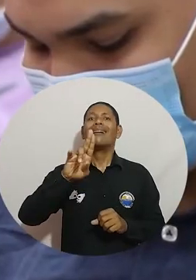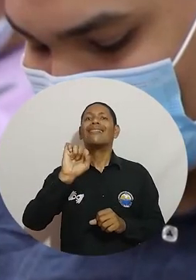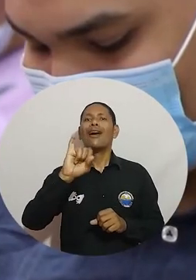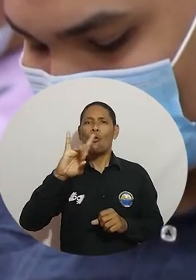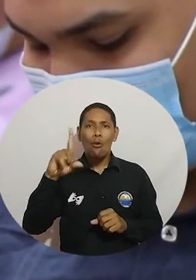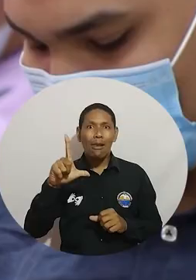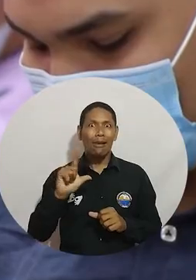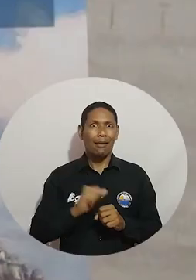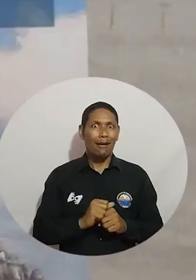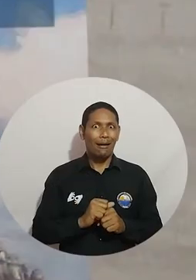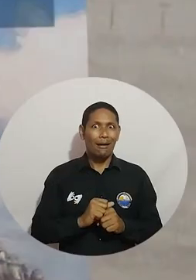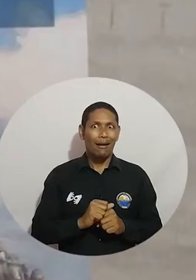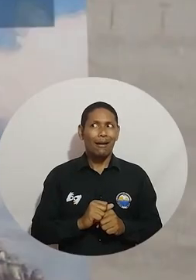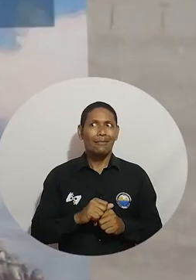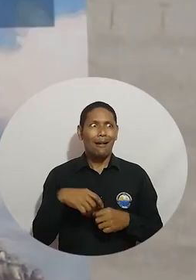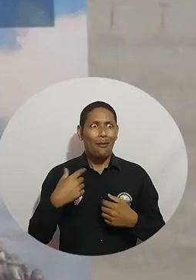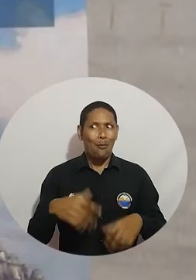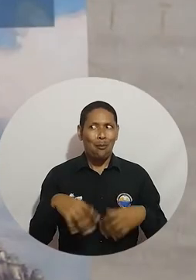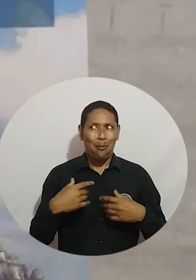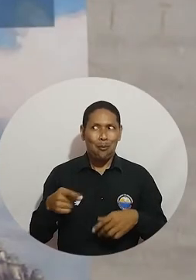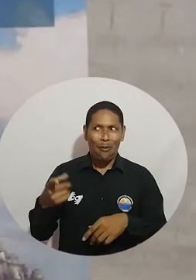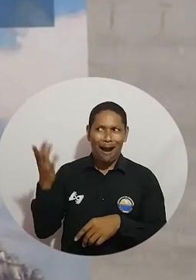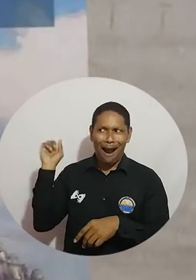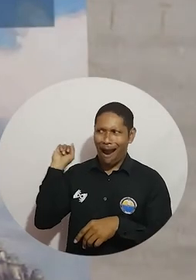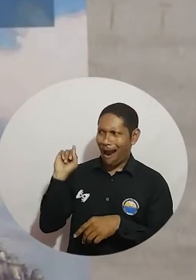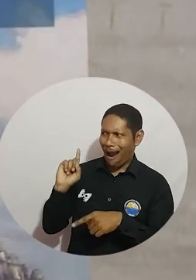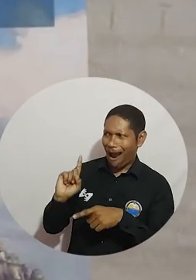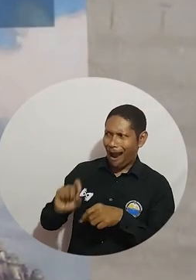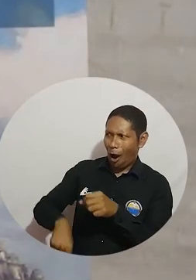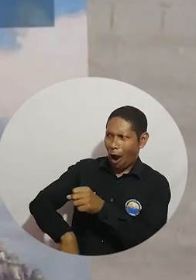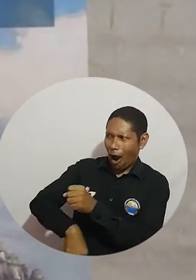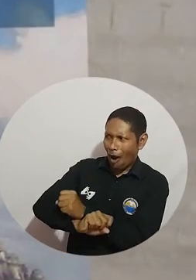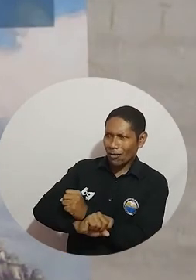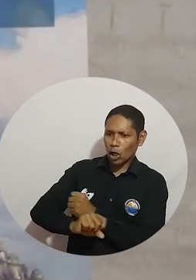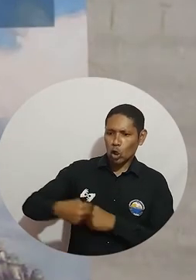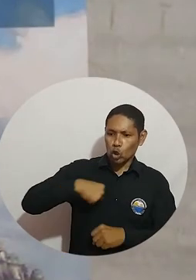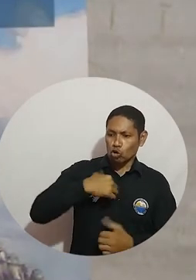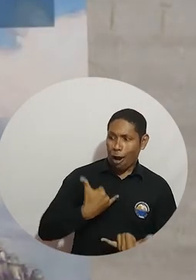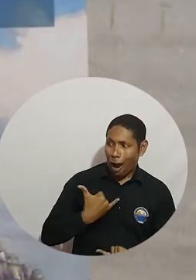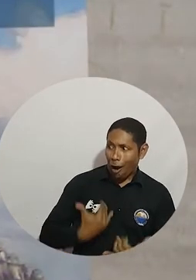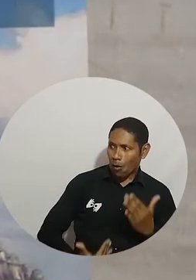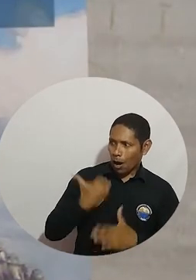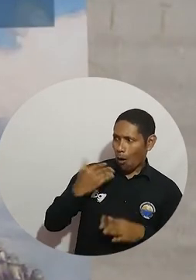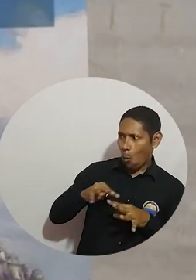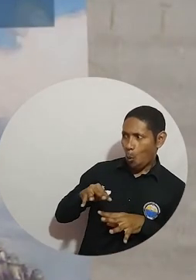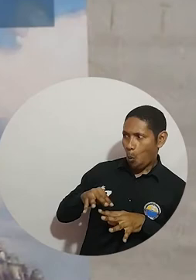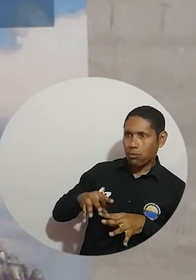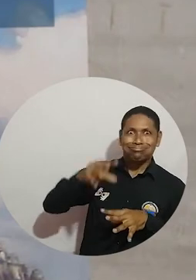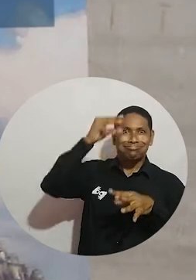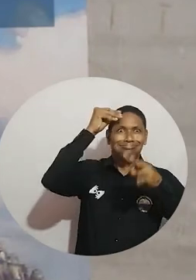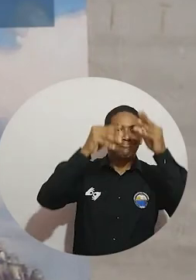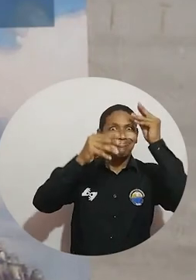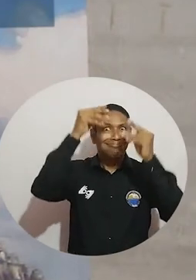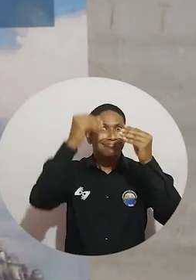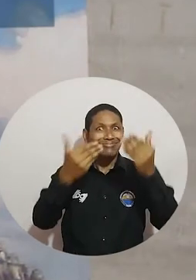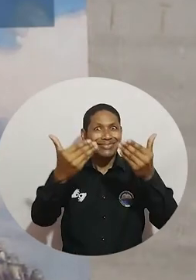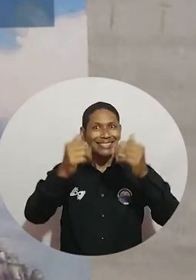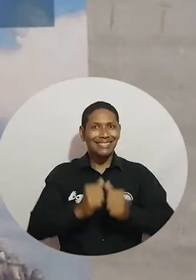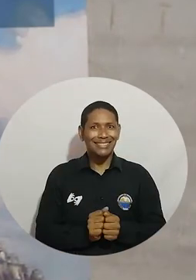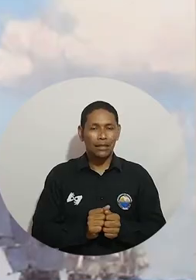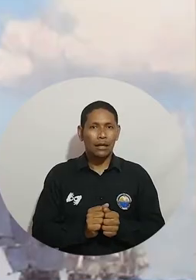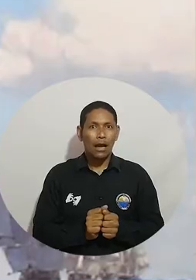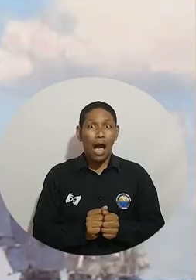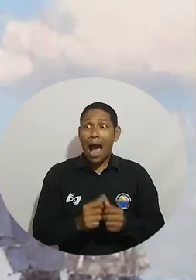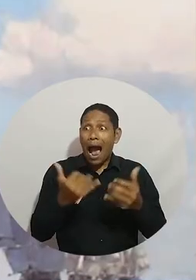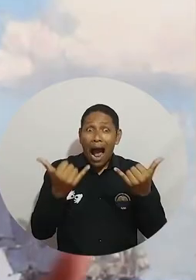Raúl Peñaranda. Aprender lo que ellos ya han vivido cuando nosotros estamos iniciando nuestros primeros